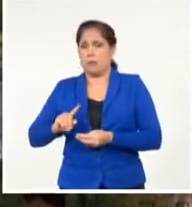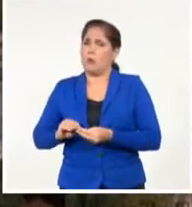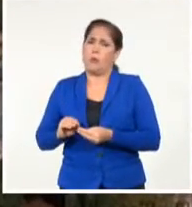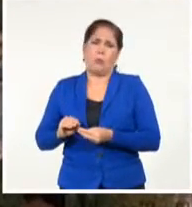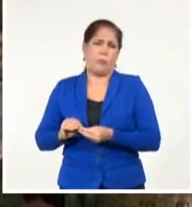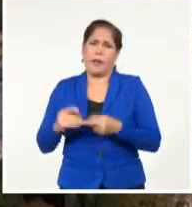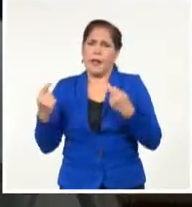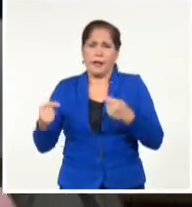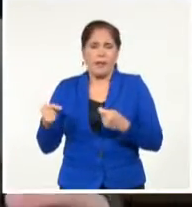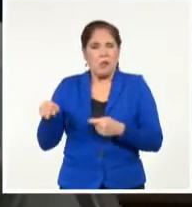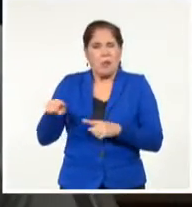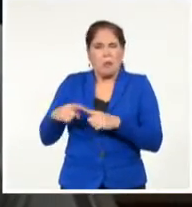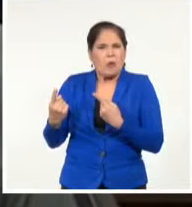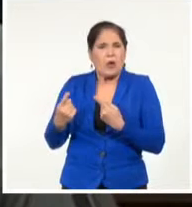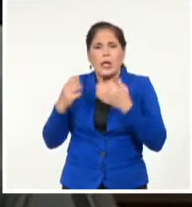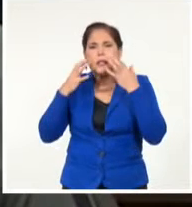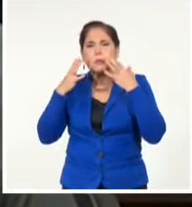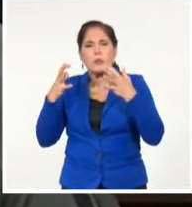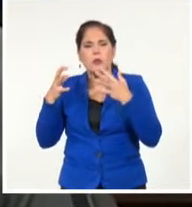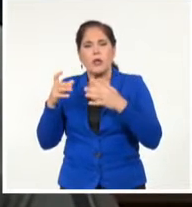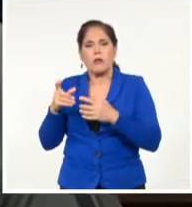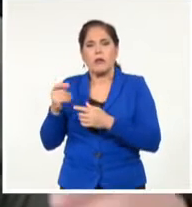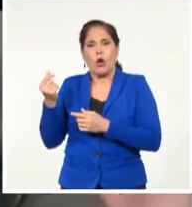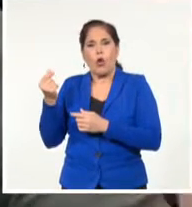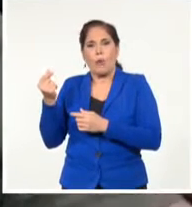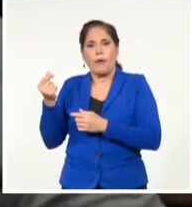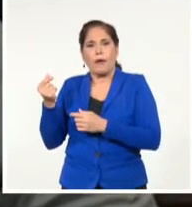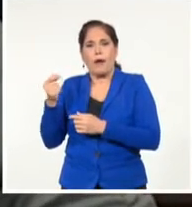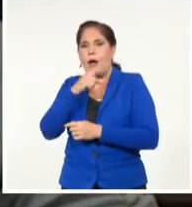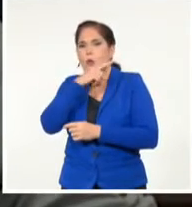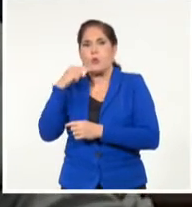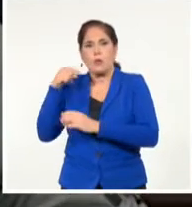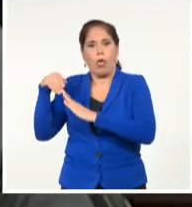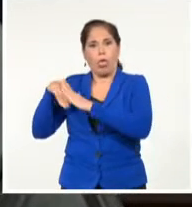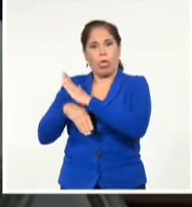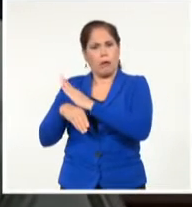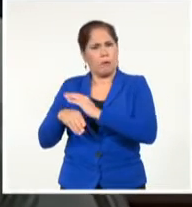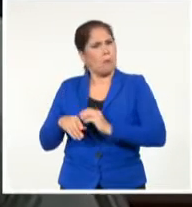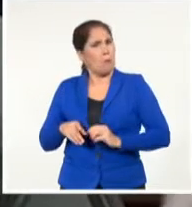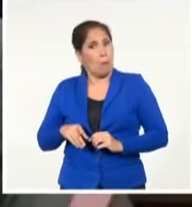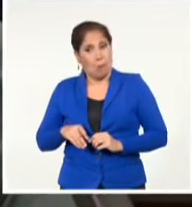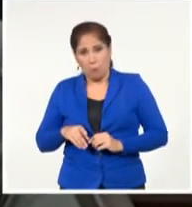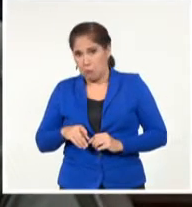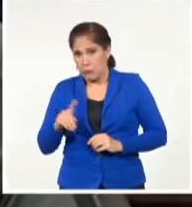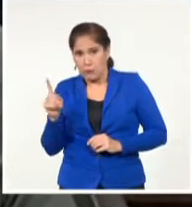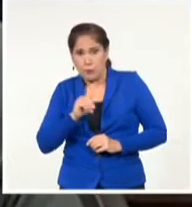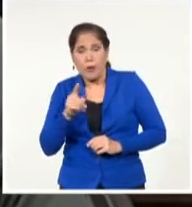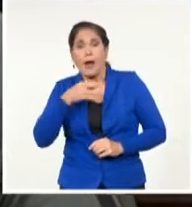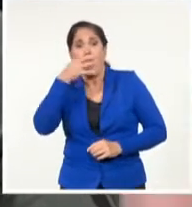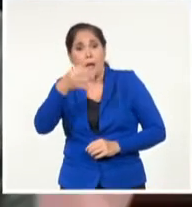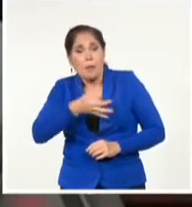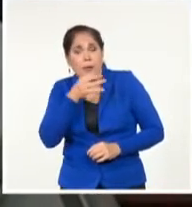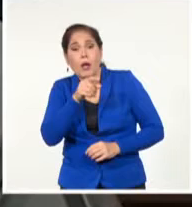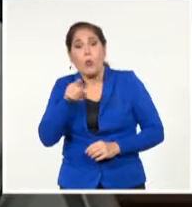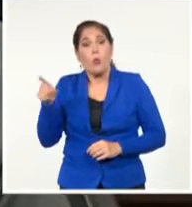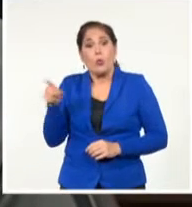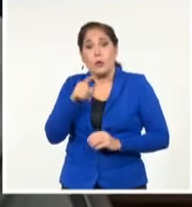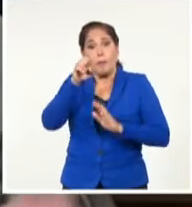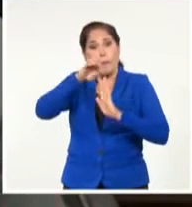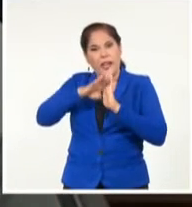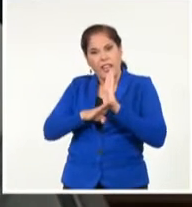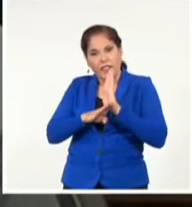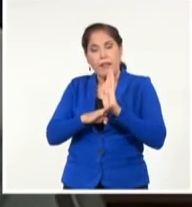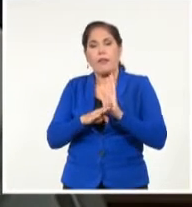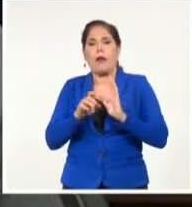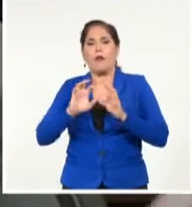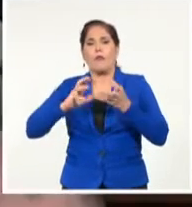afirmó, suponen un importante golpe a la economía del país euroasiático, al tiempo que instó a intensificar las medidas punitivas